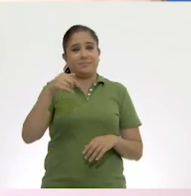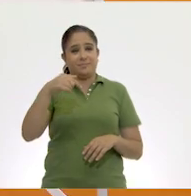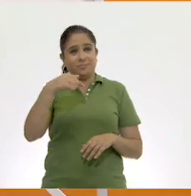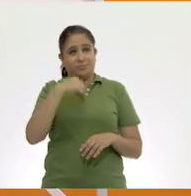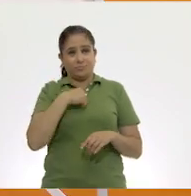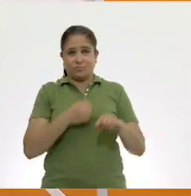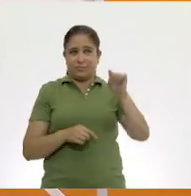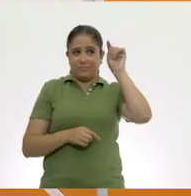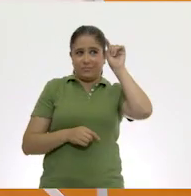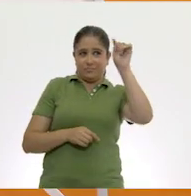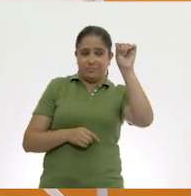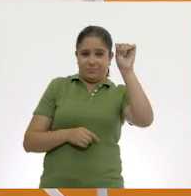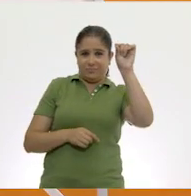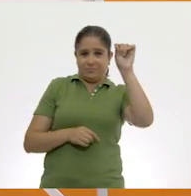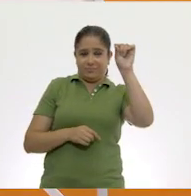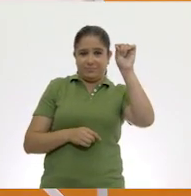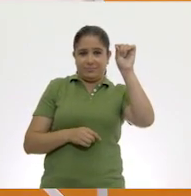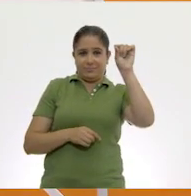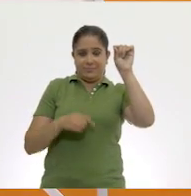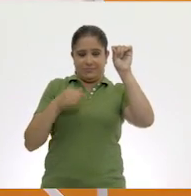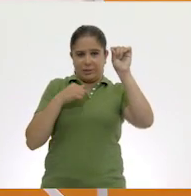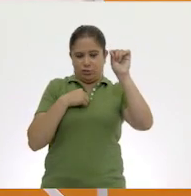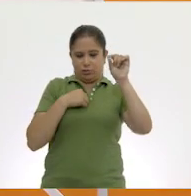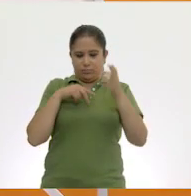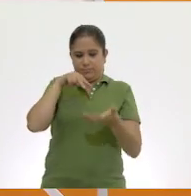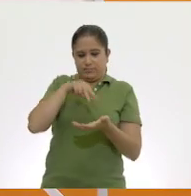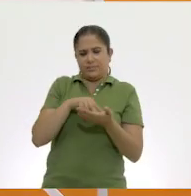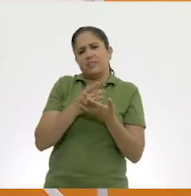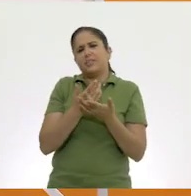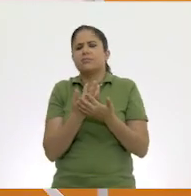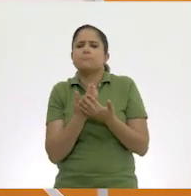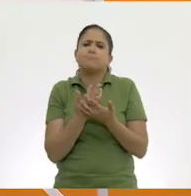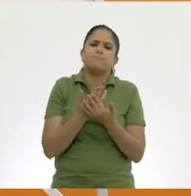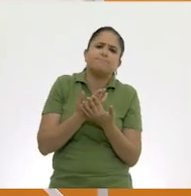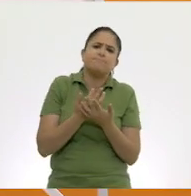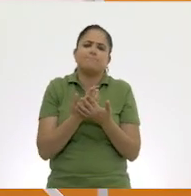aquí aquí estoy esperando